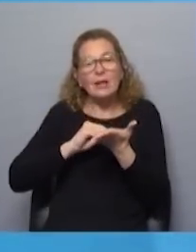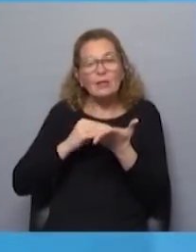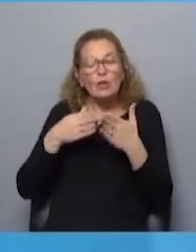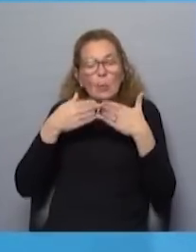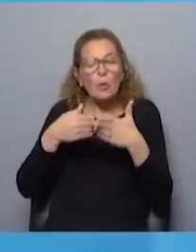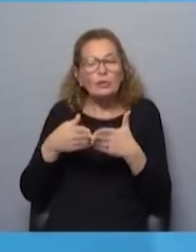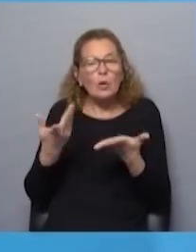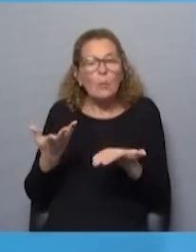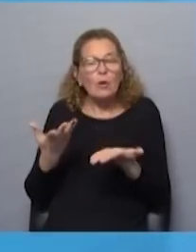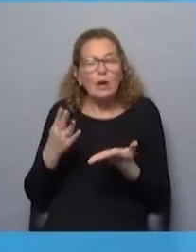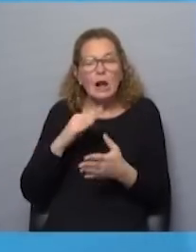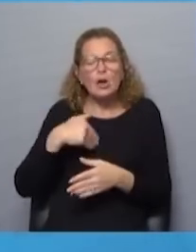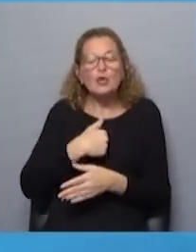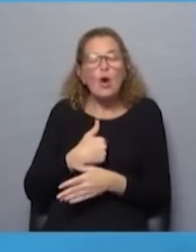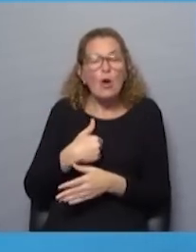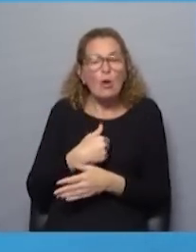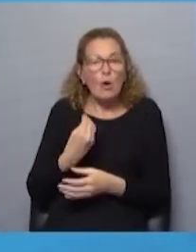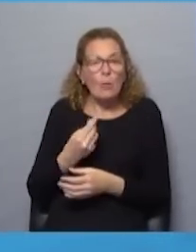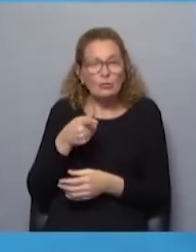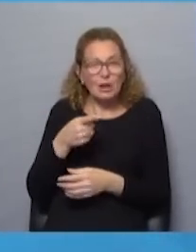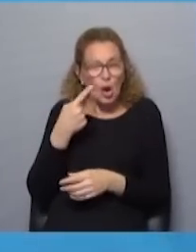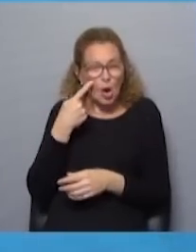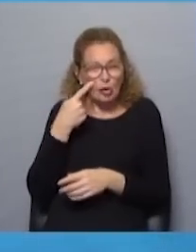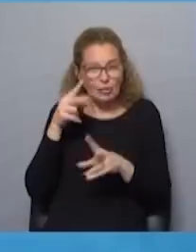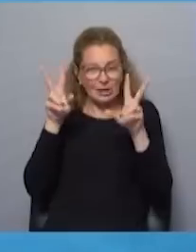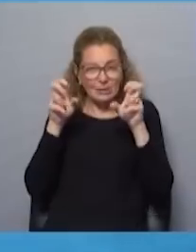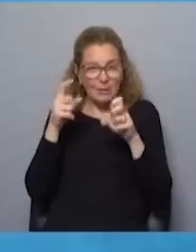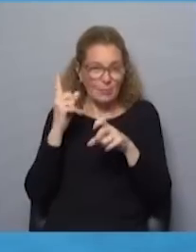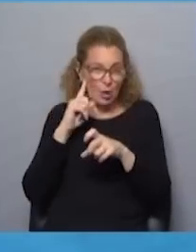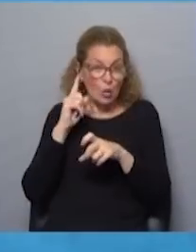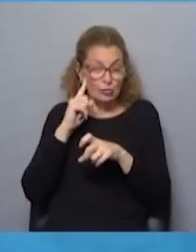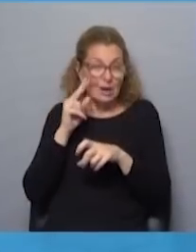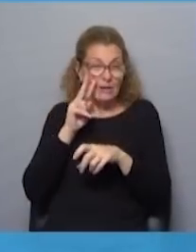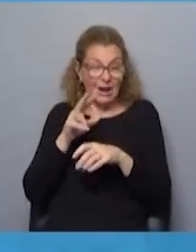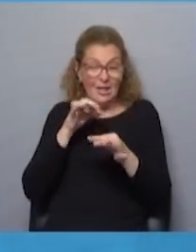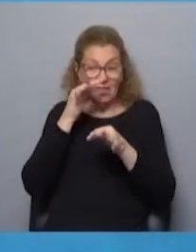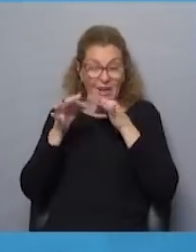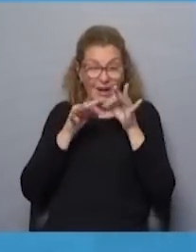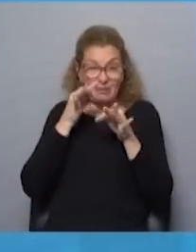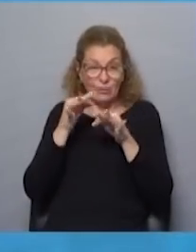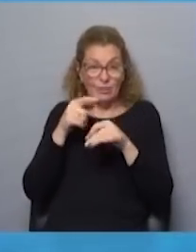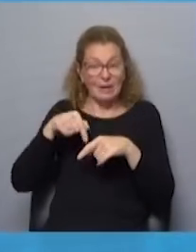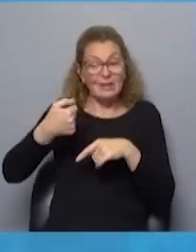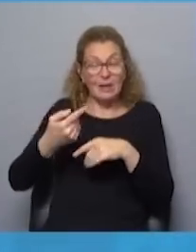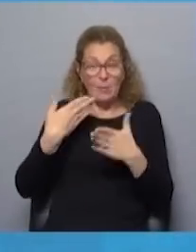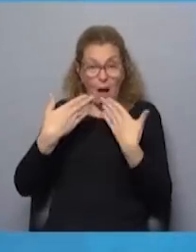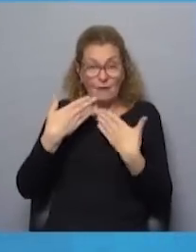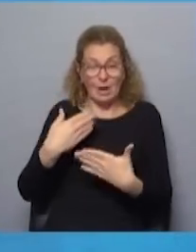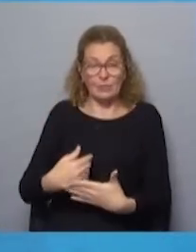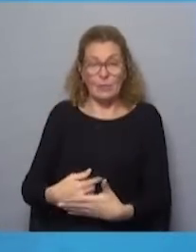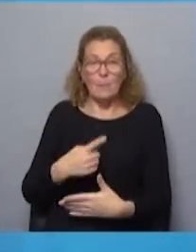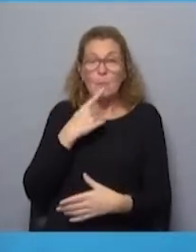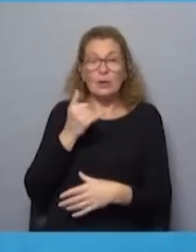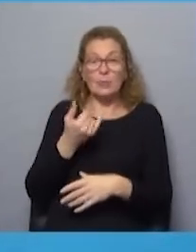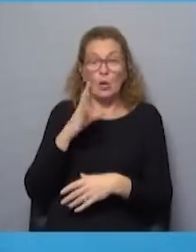usted conoce mucho el tema estuvo en ese cargo le propongo escuchar y ver unas declaraciones y seguimos conversando vamos a ver qué dijo por ejemplo